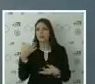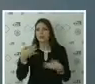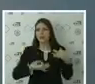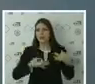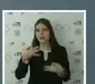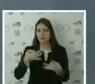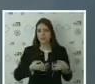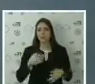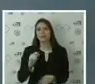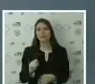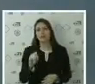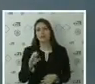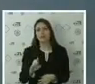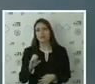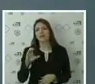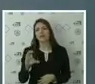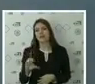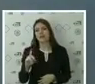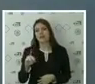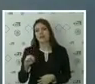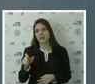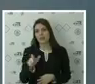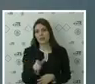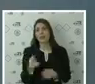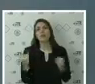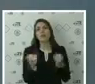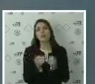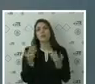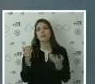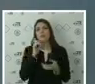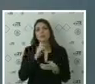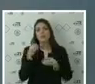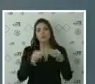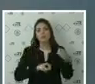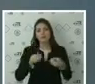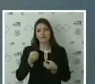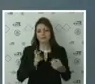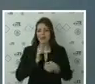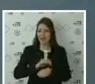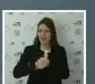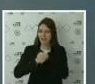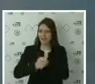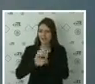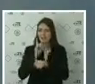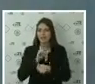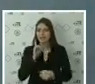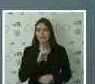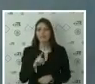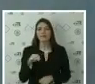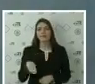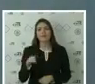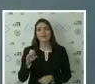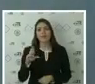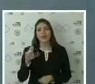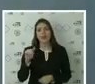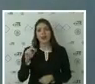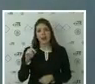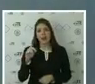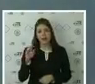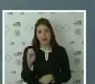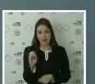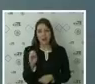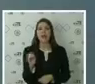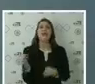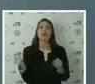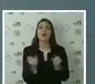Tribunal Electoral de la Ciudad de México, especialmente a la magistrada amiga Marta Mercado. Y pues